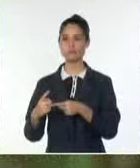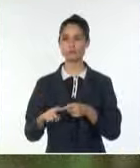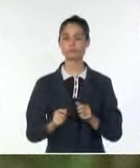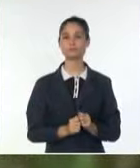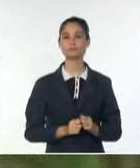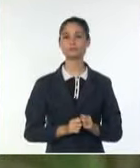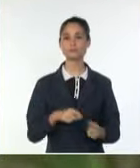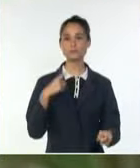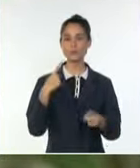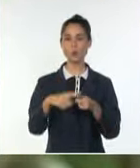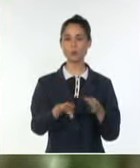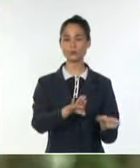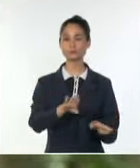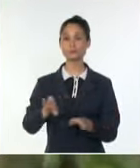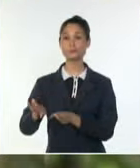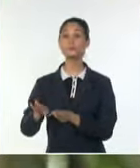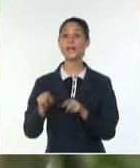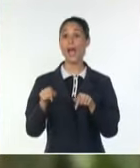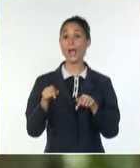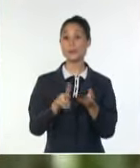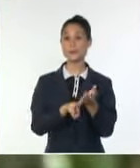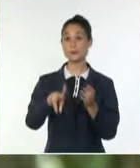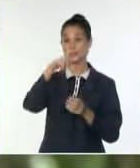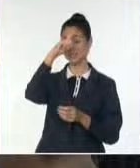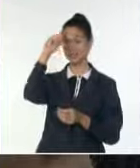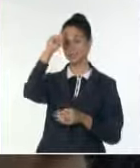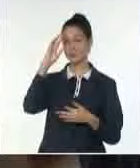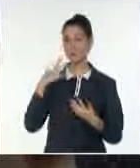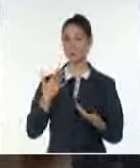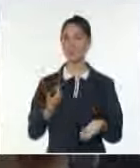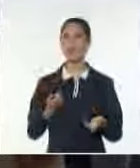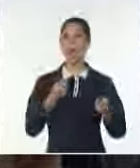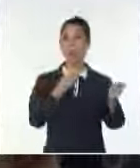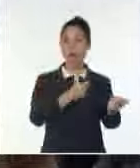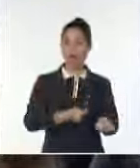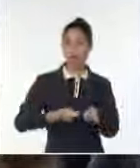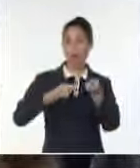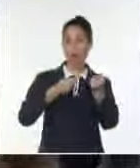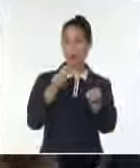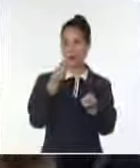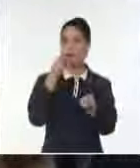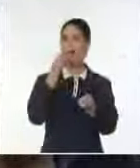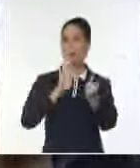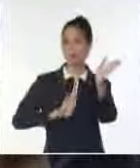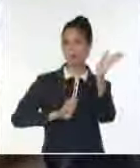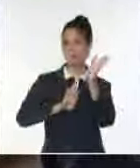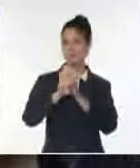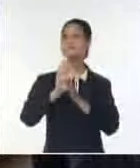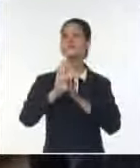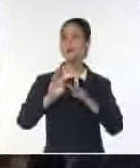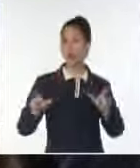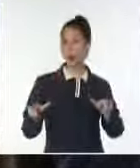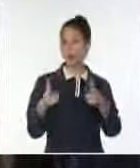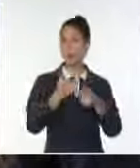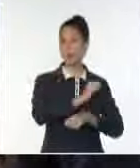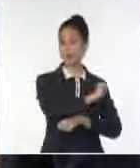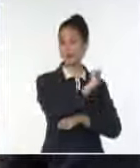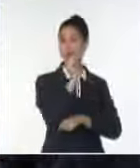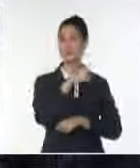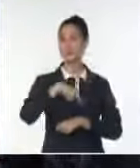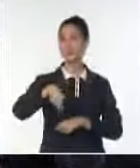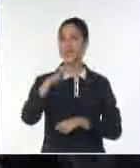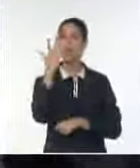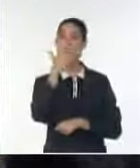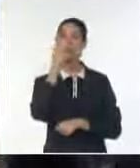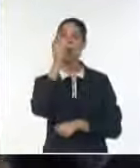positivos en los últimos tiempos en San espiritus es el agropecuario y a ello ha contribuido productores como Junior Piñero un campesino al